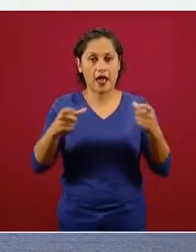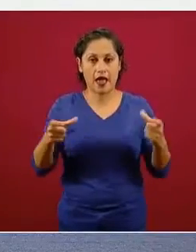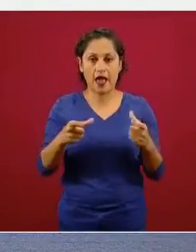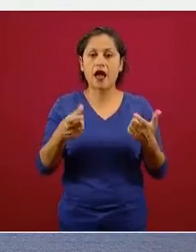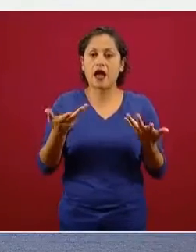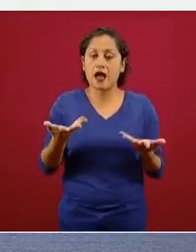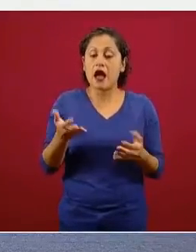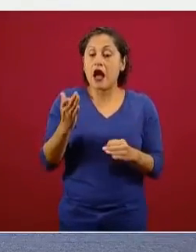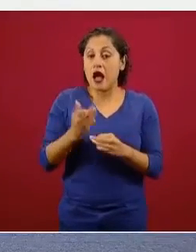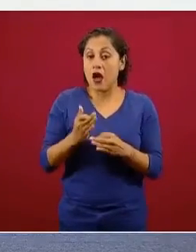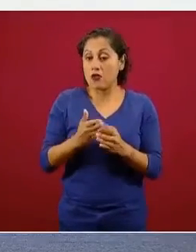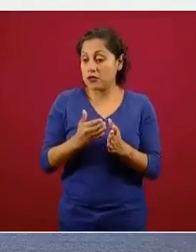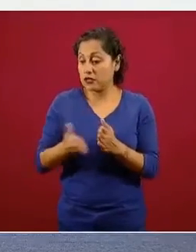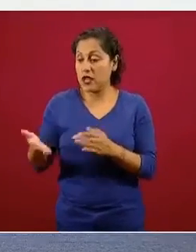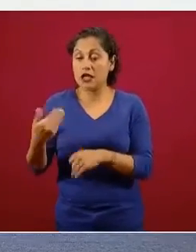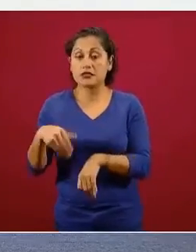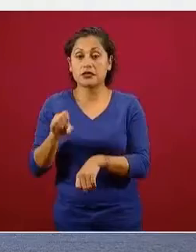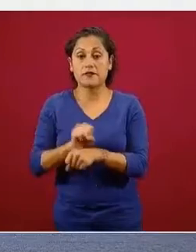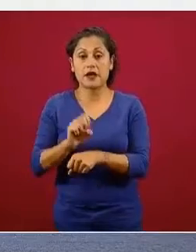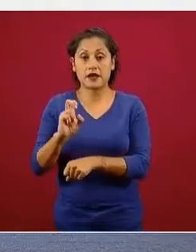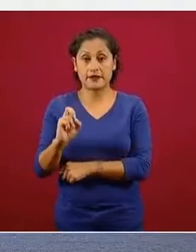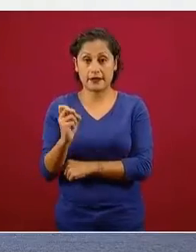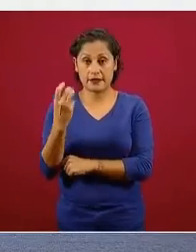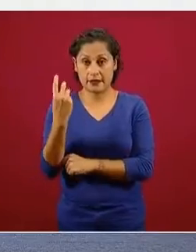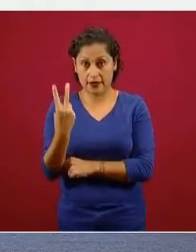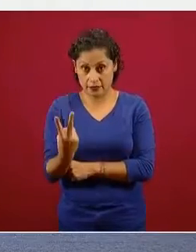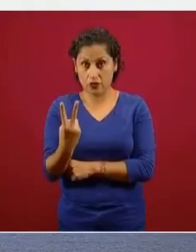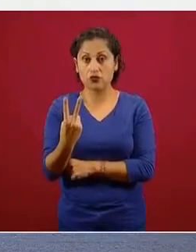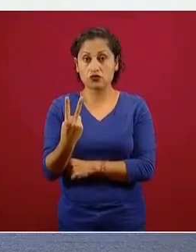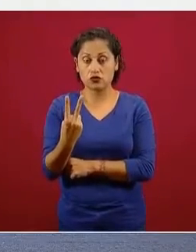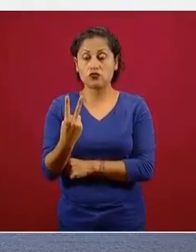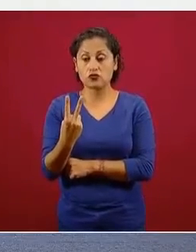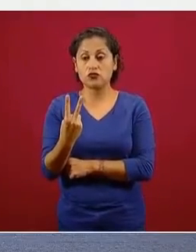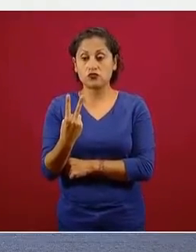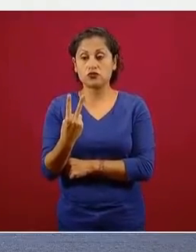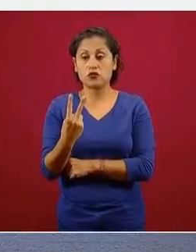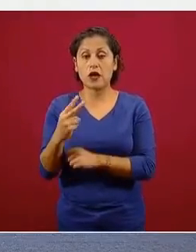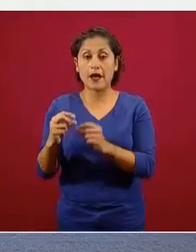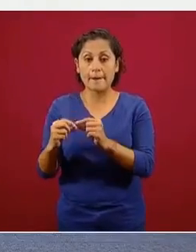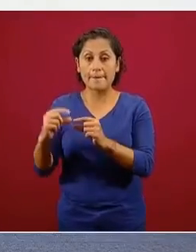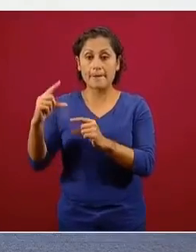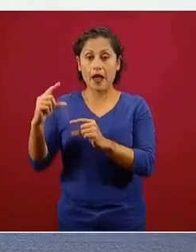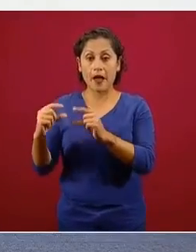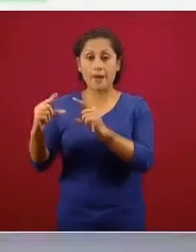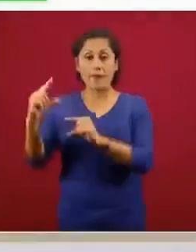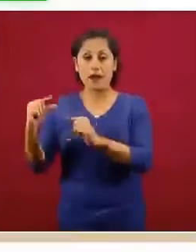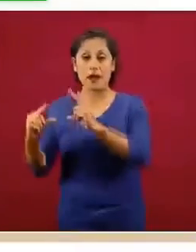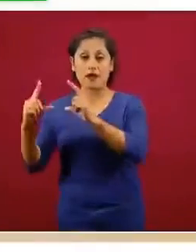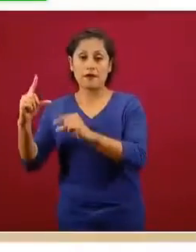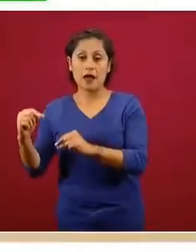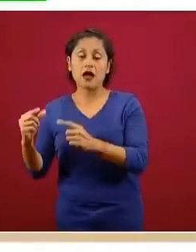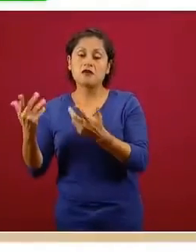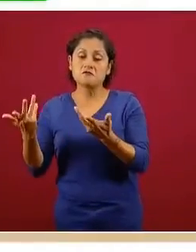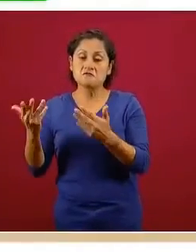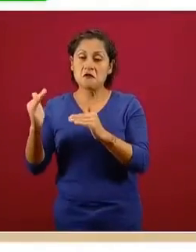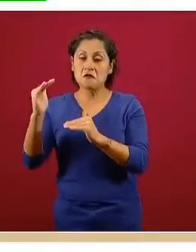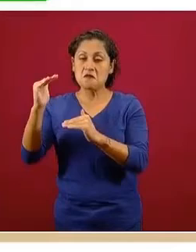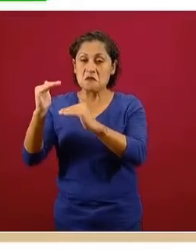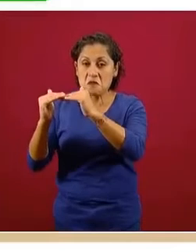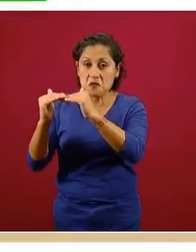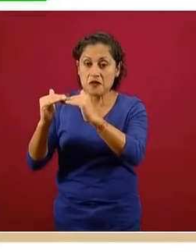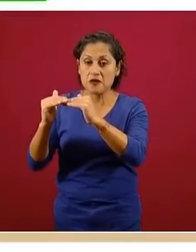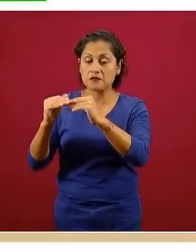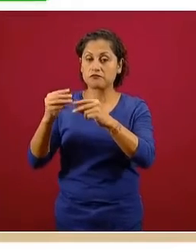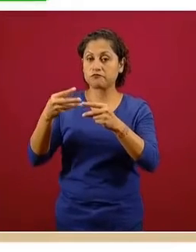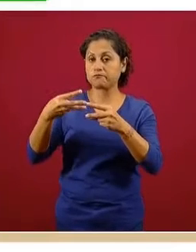más reciente del corte, en este caso la 32, y se borra un poco la magnitud de la reducción. Pero la buena noticia